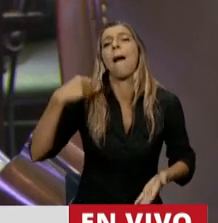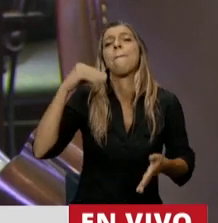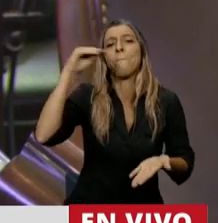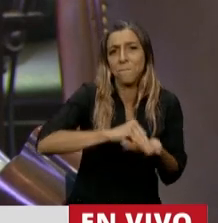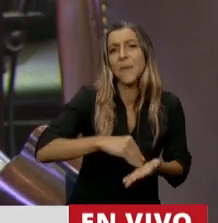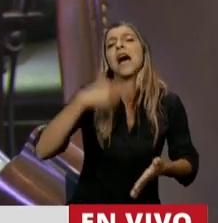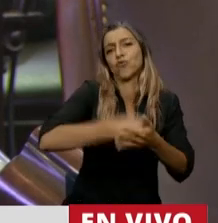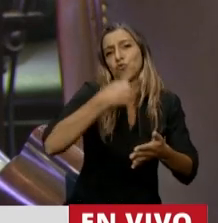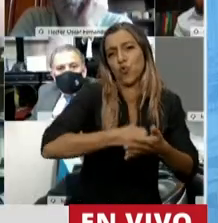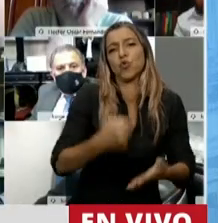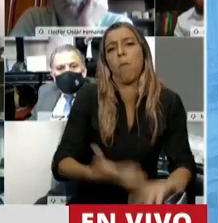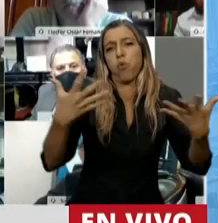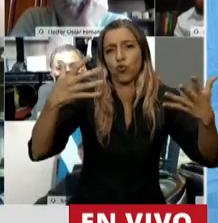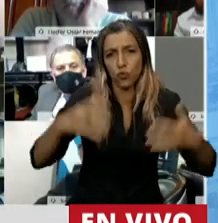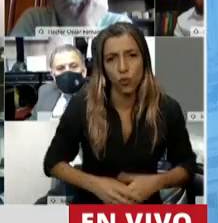en la Argentina.